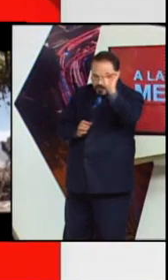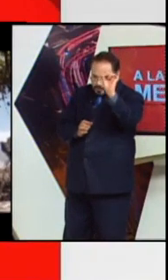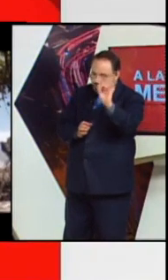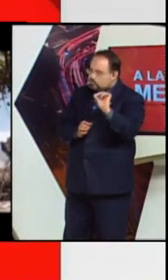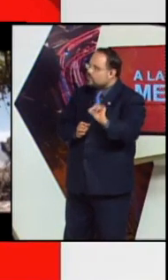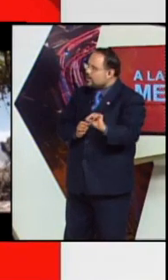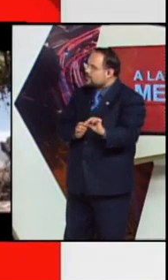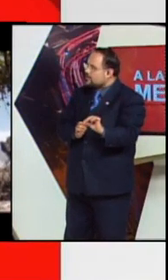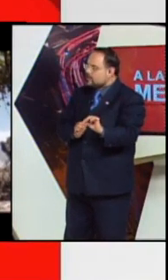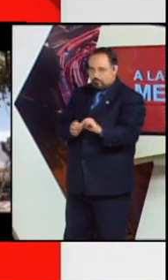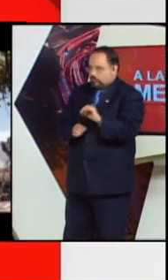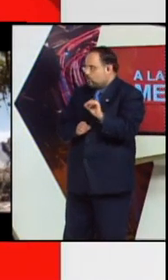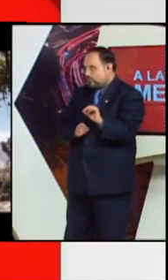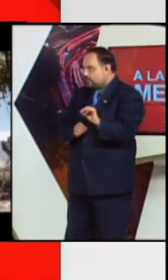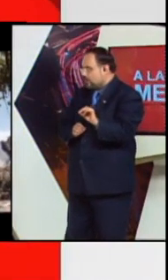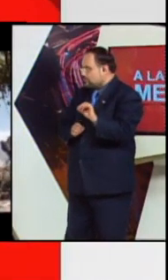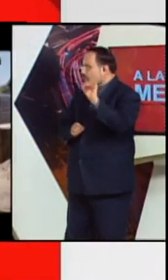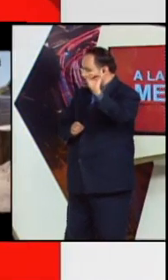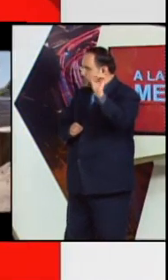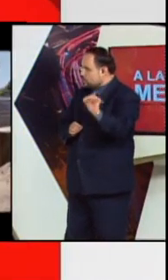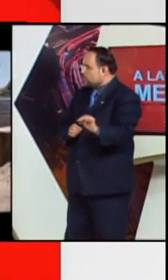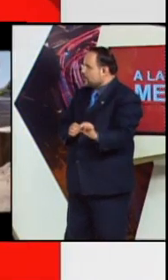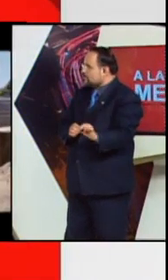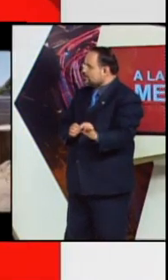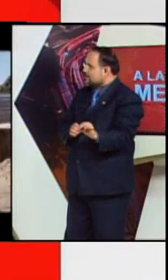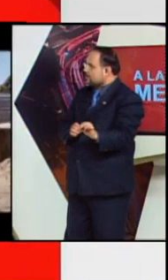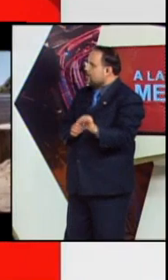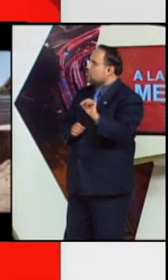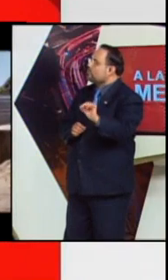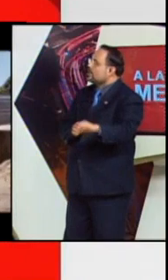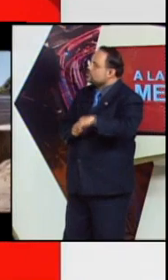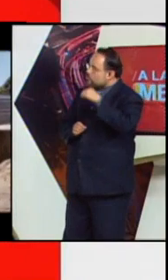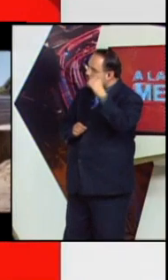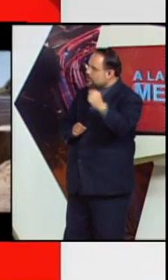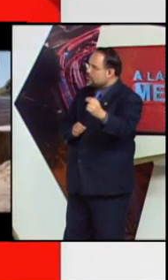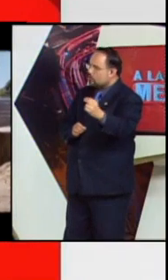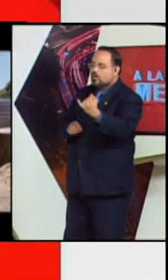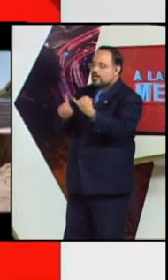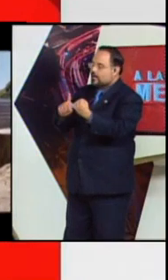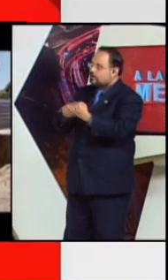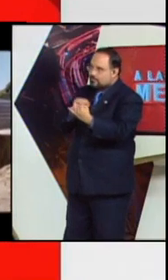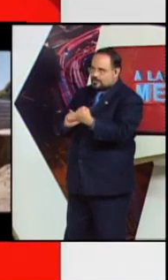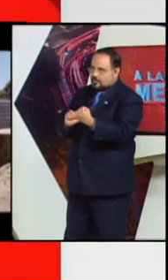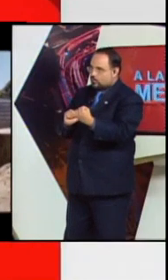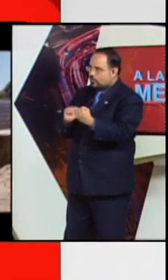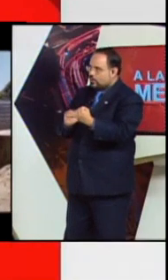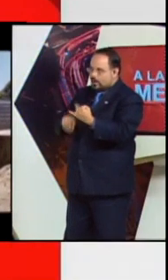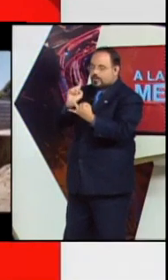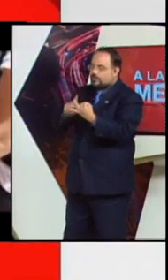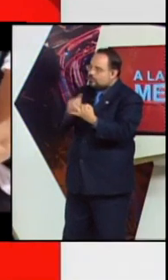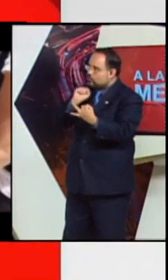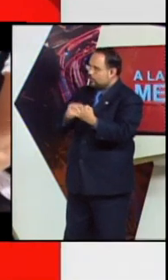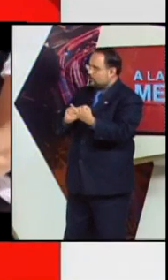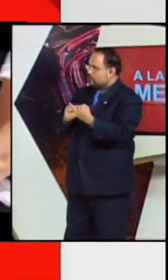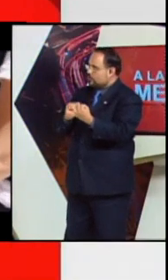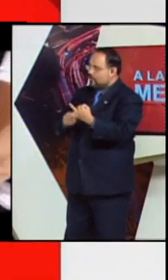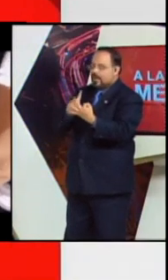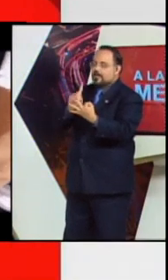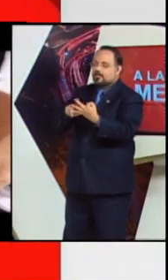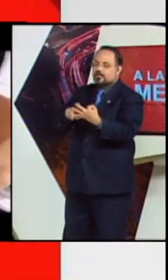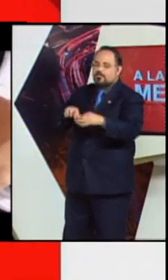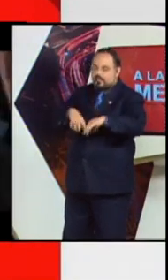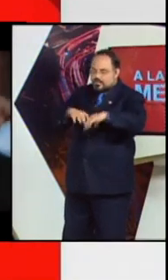dije en estos lugares hay conectado guatemala pues pero en estos lugares hay que trabajar con mayor ahínco en el tema de salud en el tema educativo